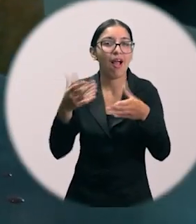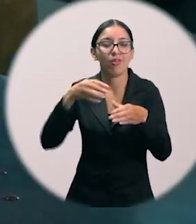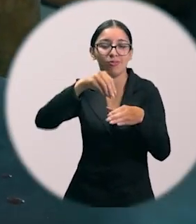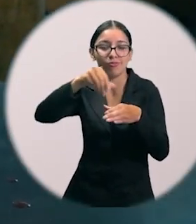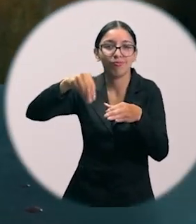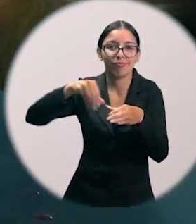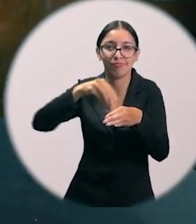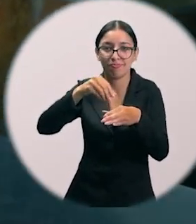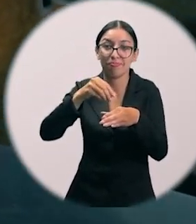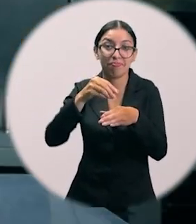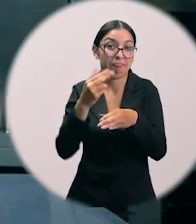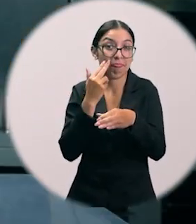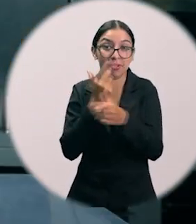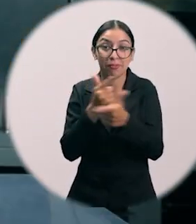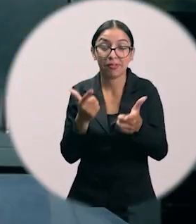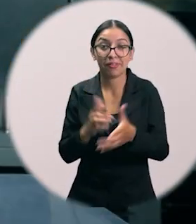Entonces quitamos provecho a todo lo que